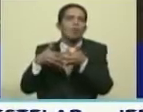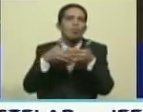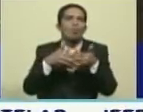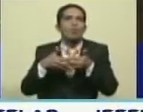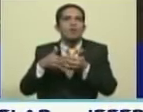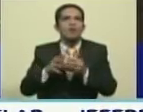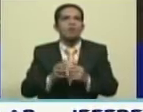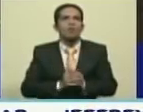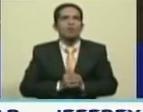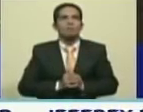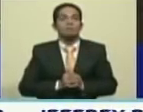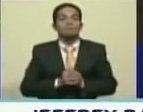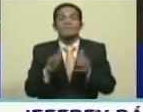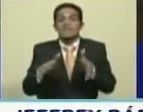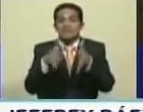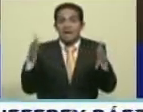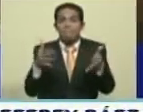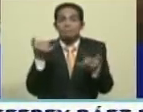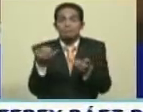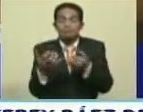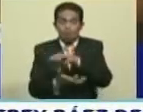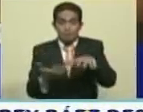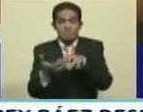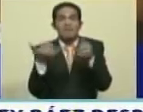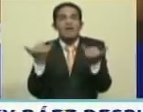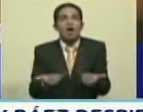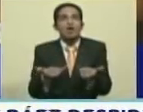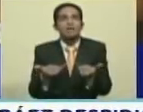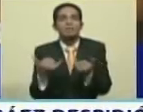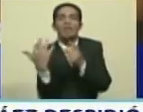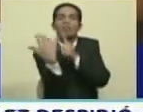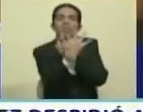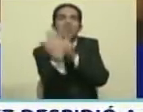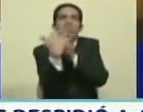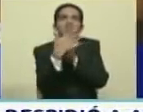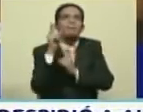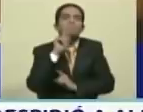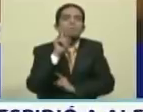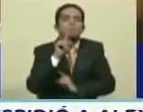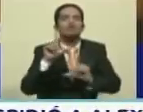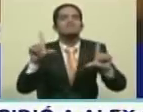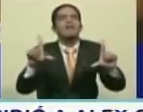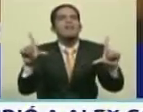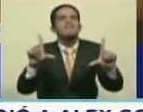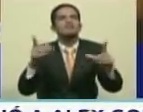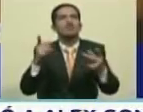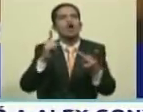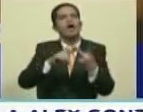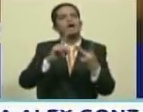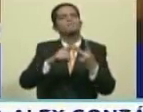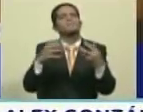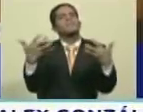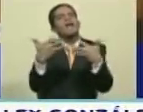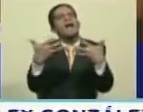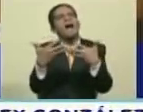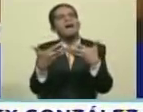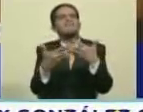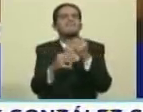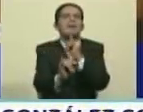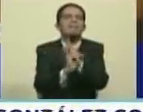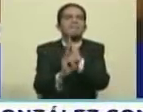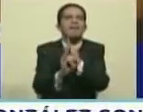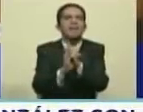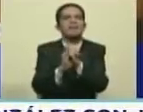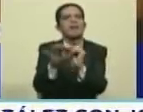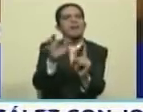El gran problema que tenemos, lamentablemente, con mentira y mentira, con los medios de comunicación, con guerra digital, confunden a